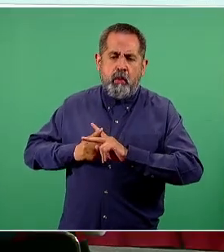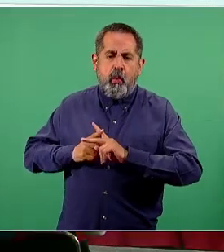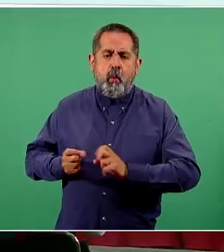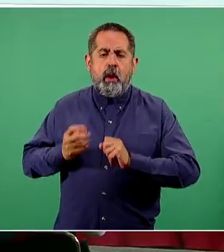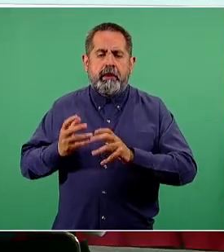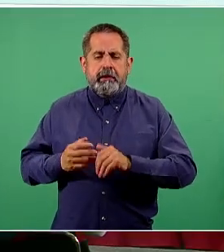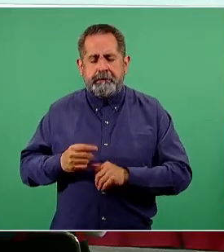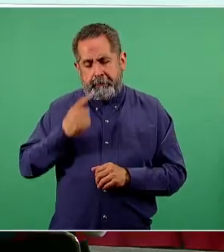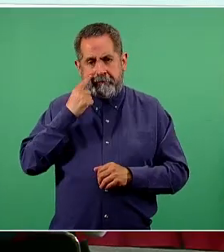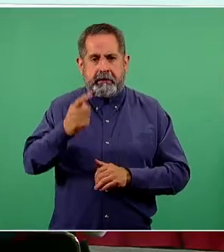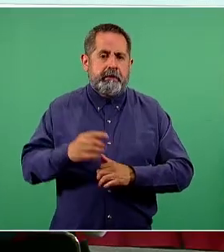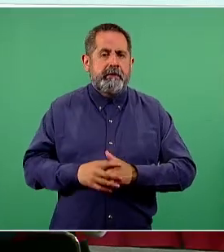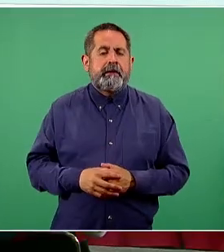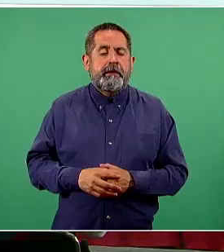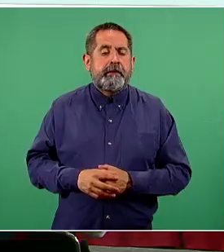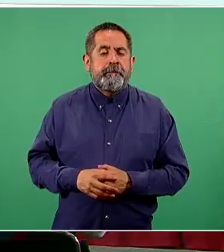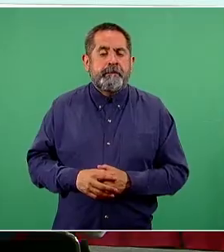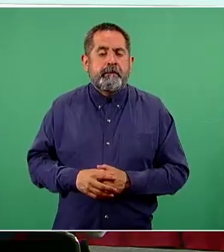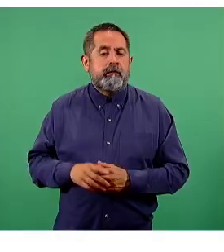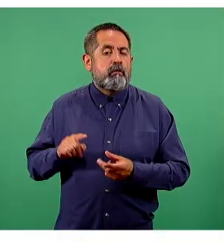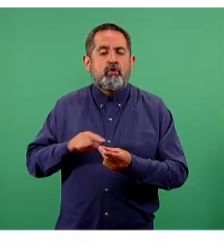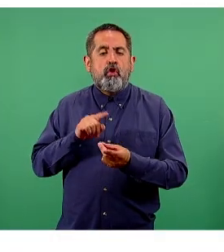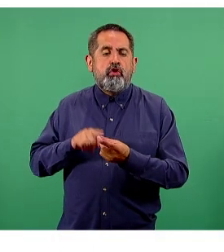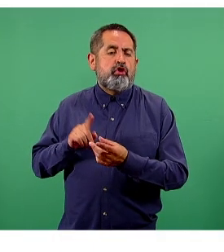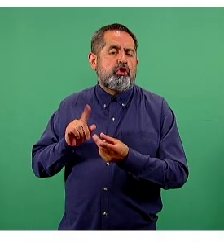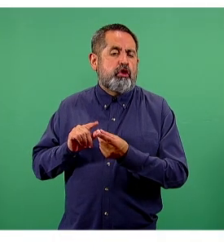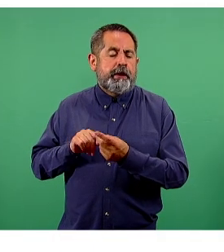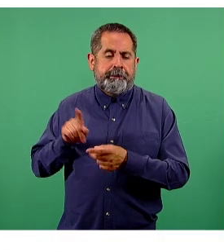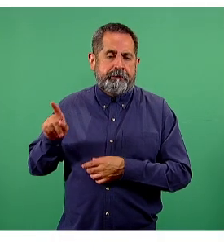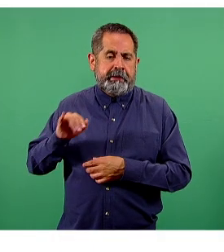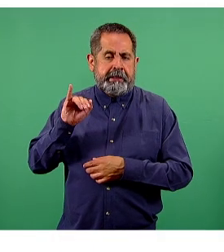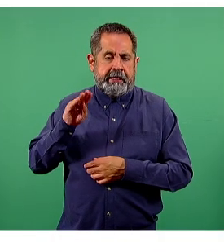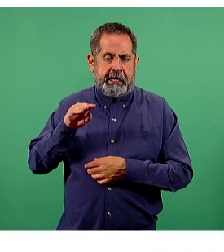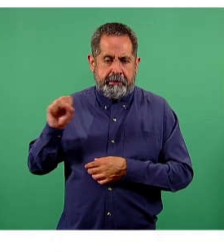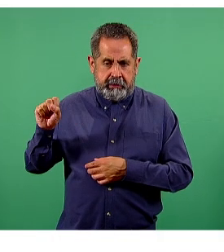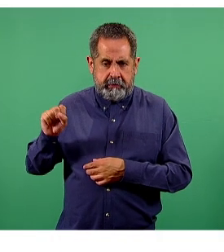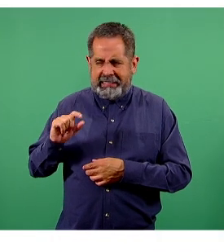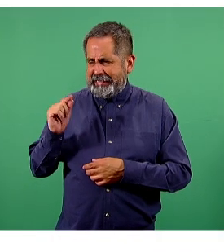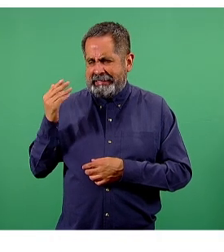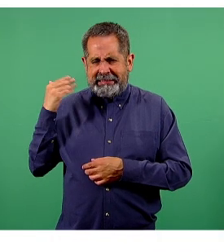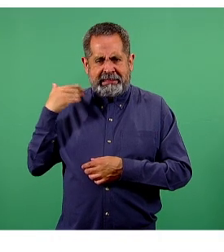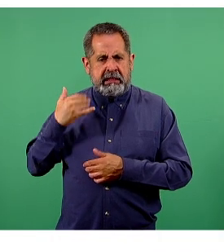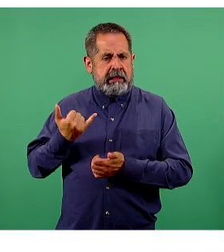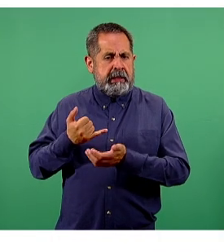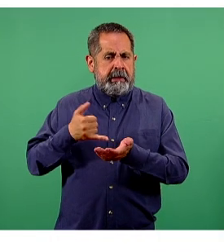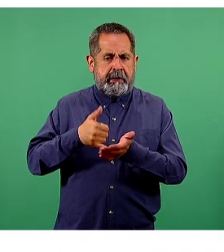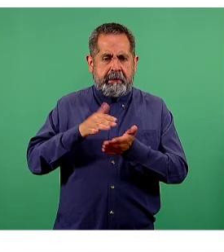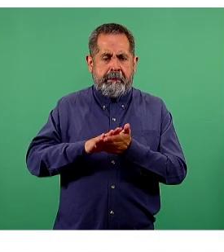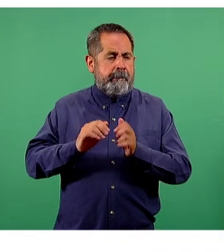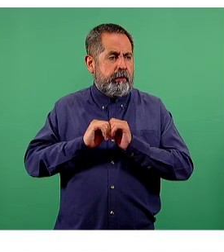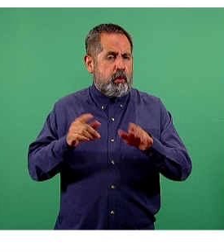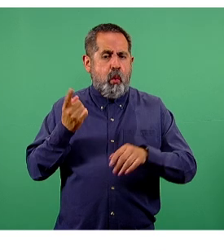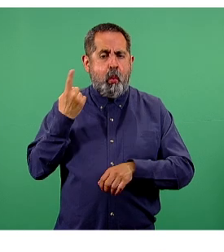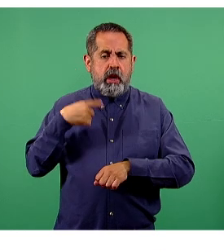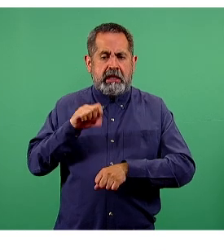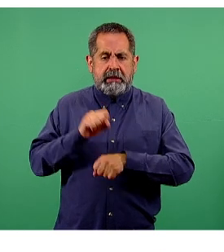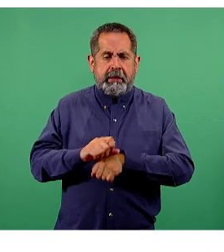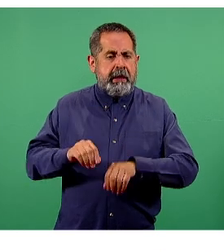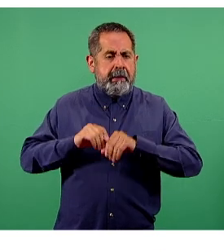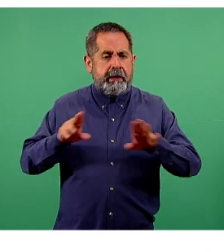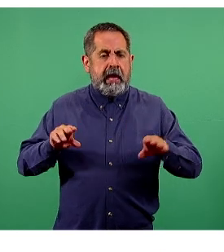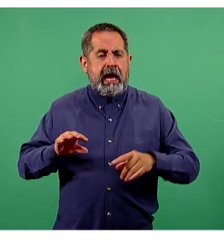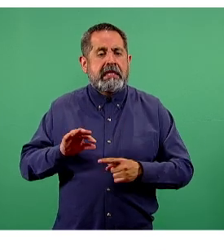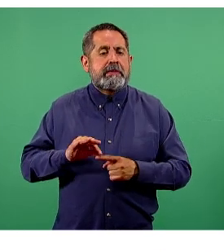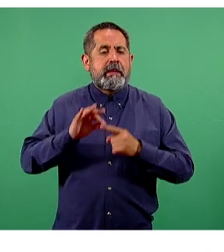Este estudio se realizó en el Instituto Mexicano del Seguro Social, fue publicado recientemente la semana pasada en número especial